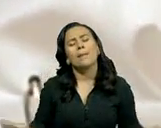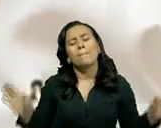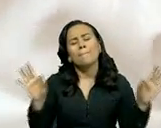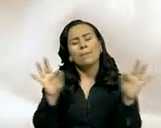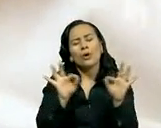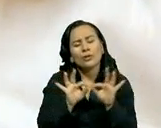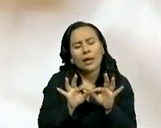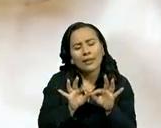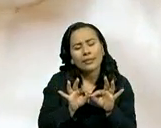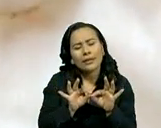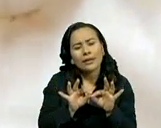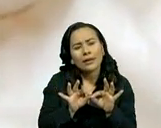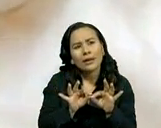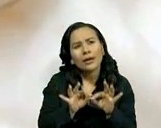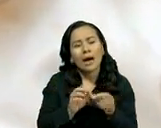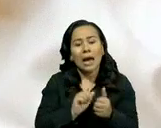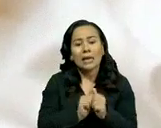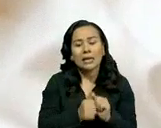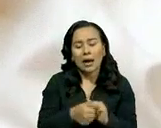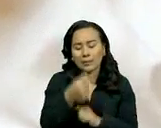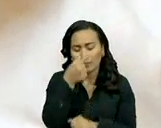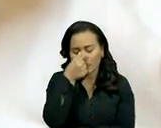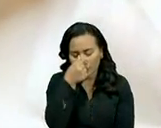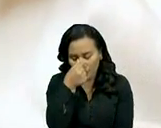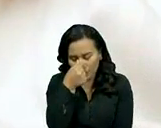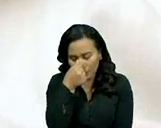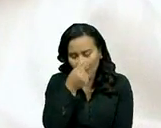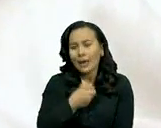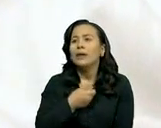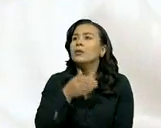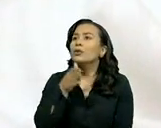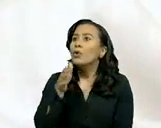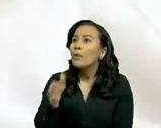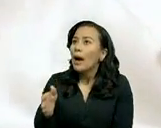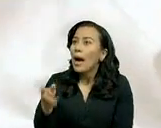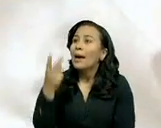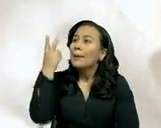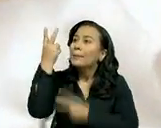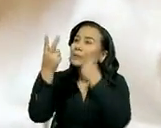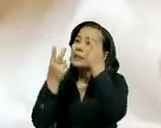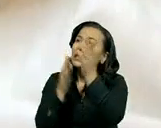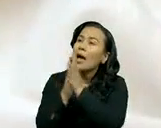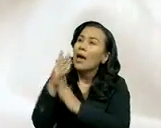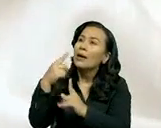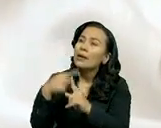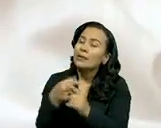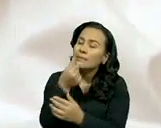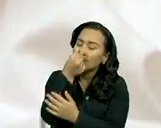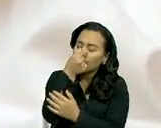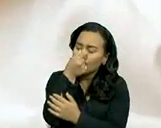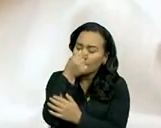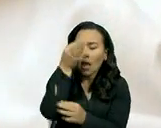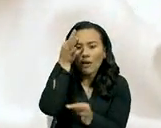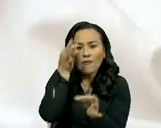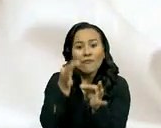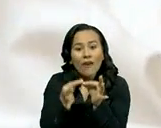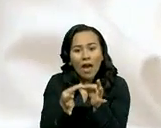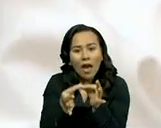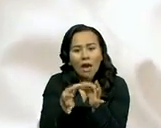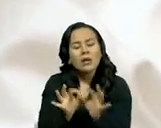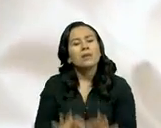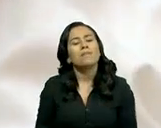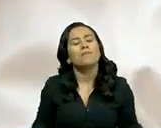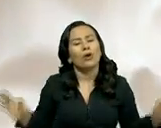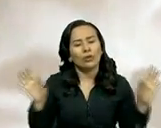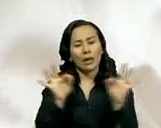parte, lo importante es que cada una de esas estaciones, si yo voy a visitar una iglesia y voy movido por la fe, es de que cada